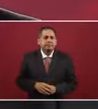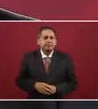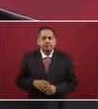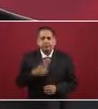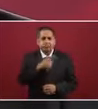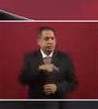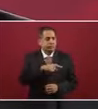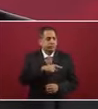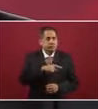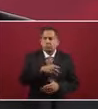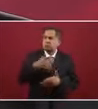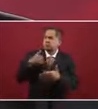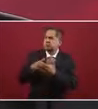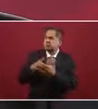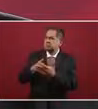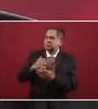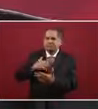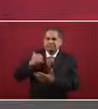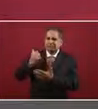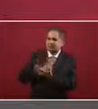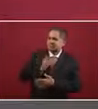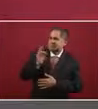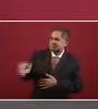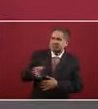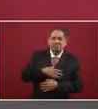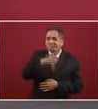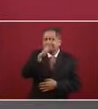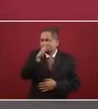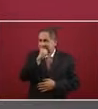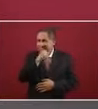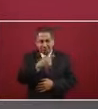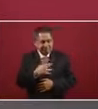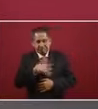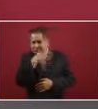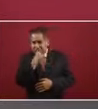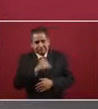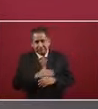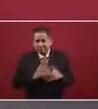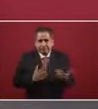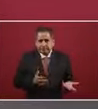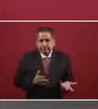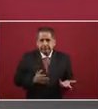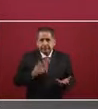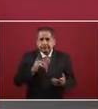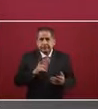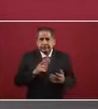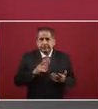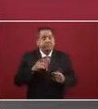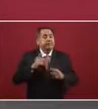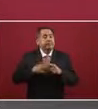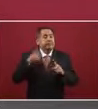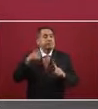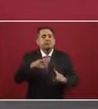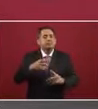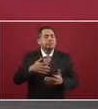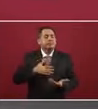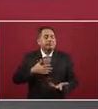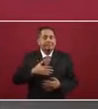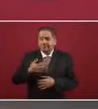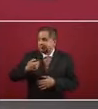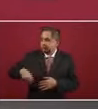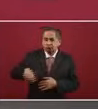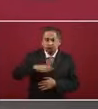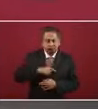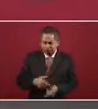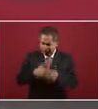no van a lograr su propósito, porque nosotros